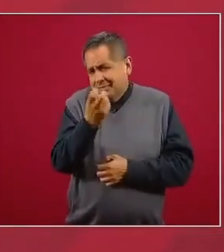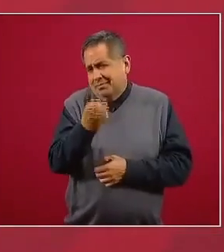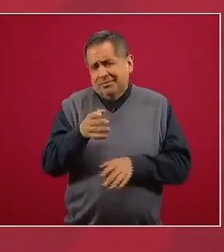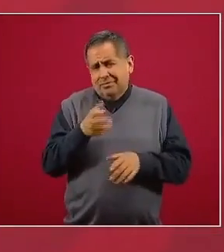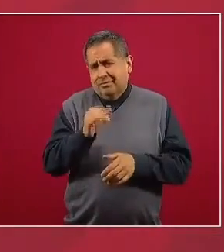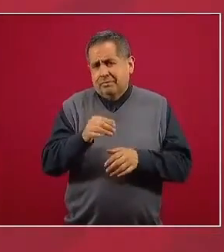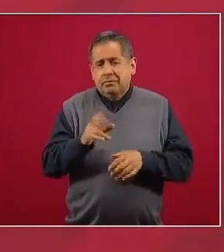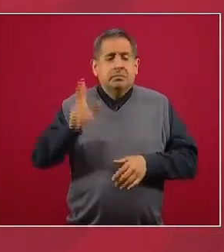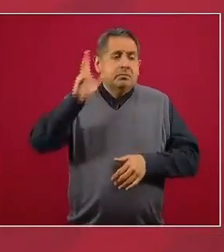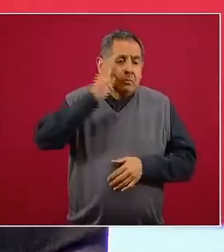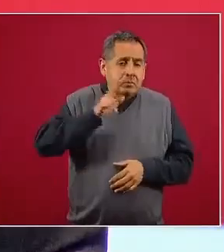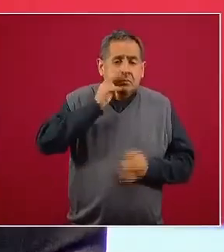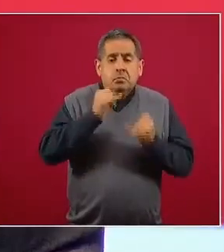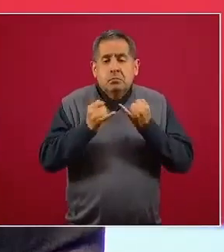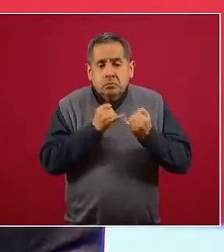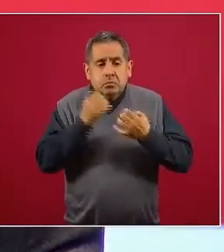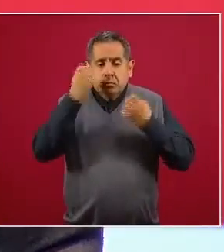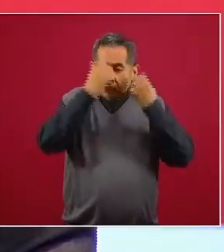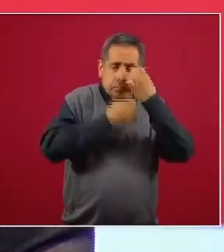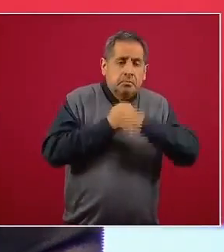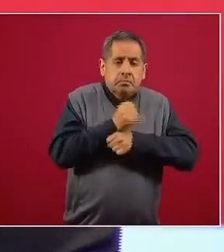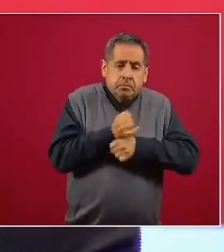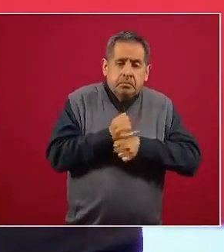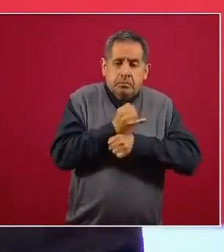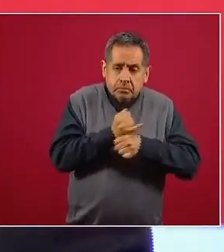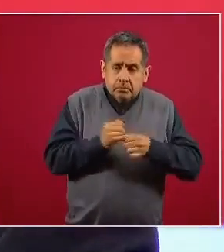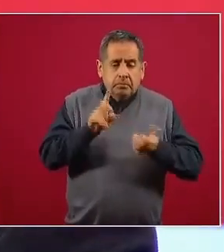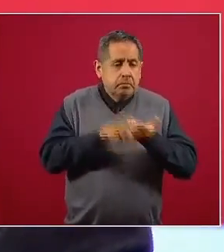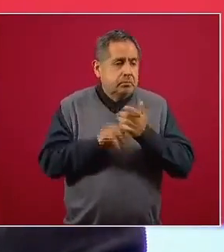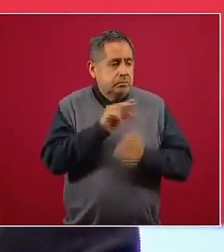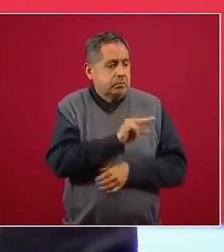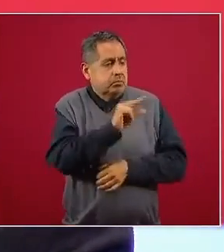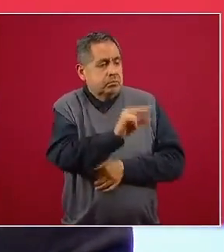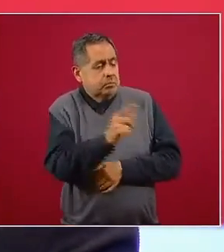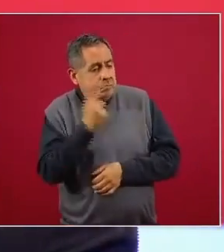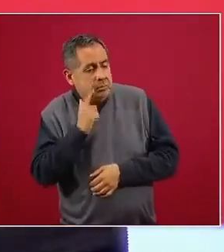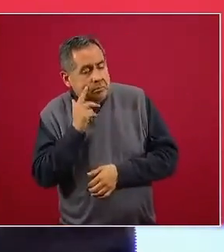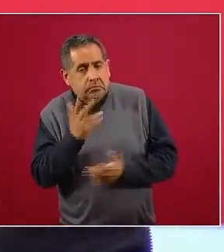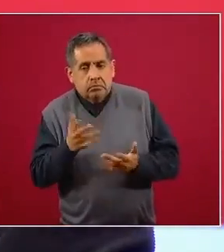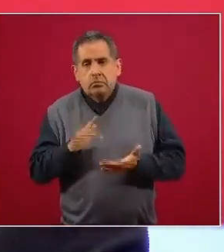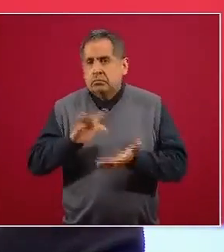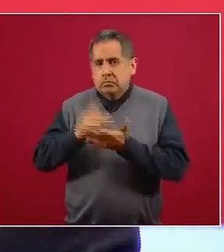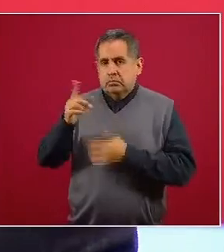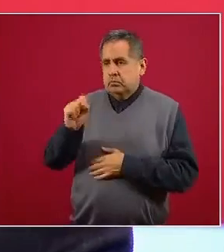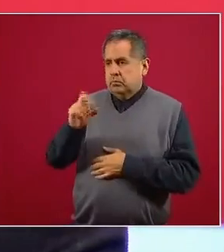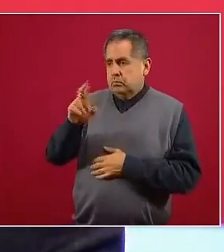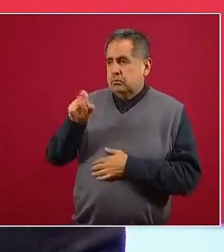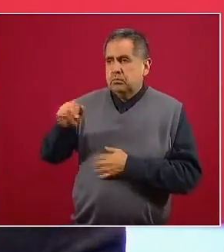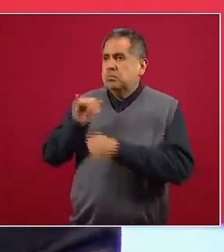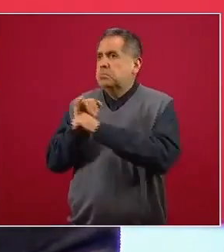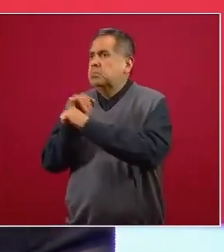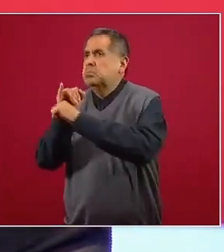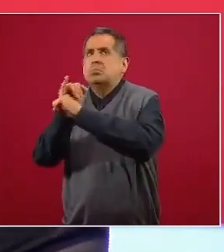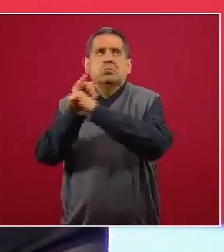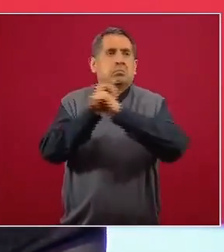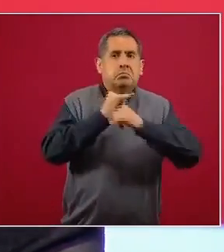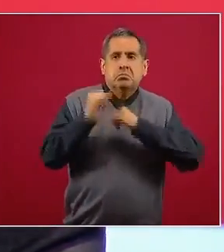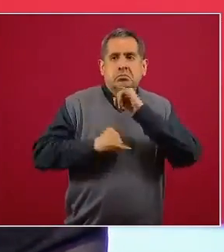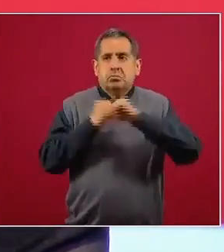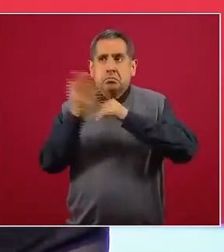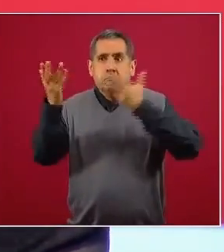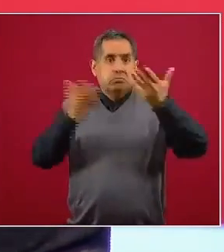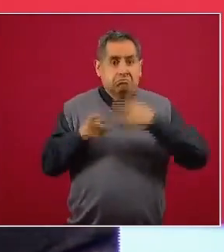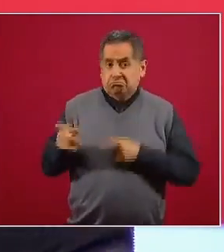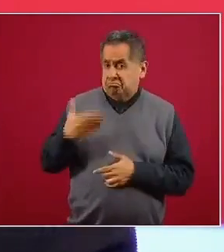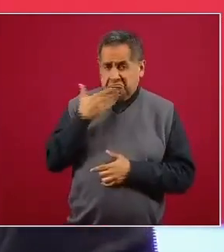trabajo de exploración. Insisto, agradecemos a la Cancillería toda esa exploración internacional, le corresponde hacerla y